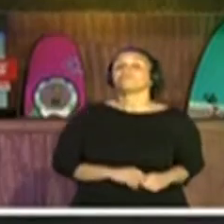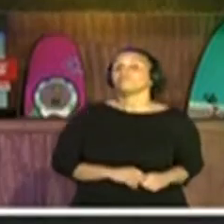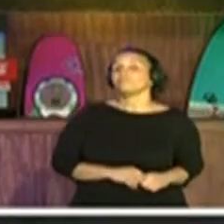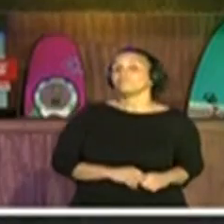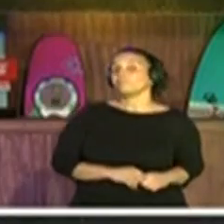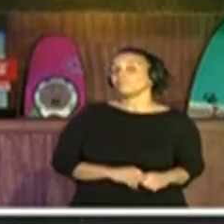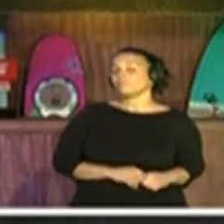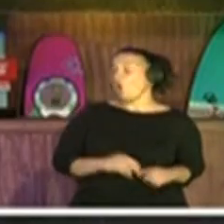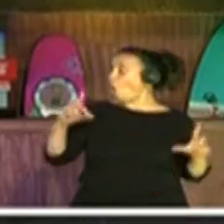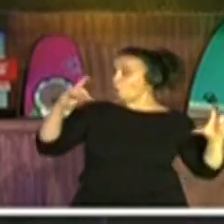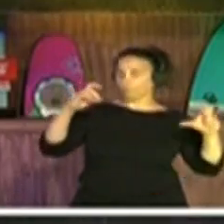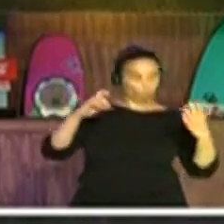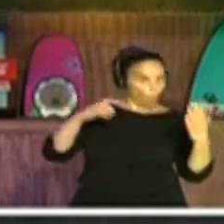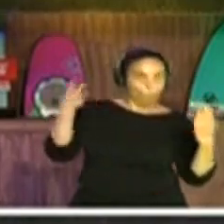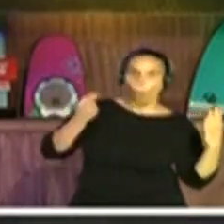¡Oh! ¡Fotón!